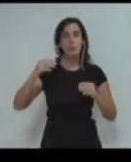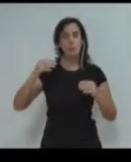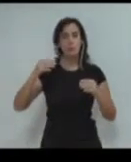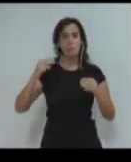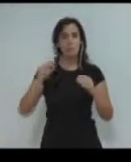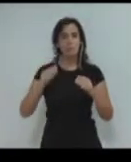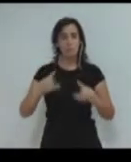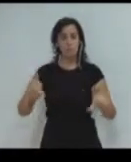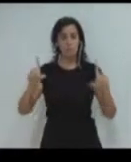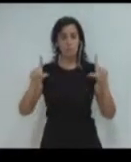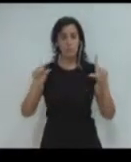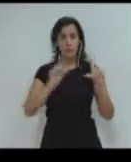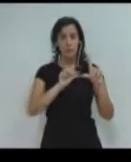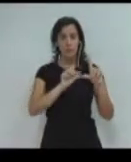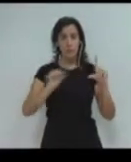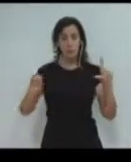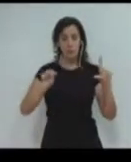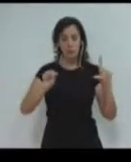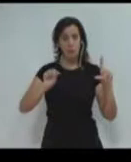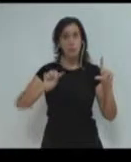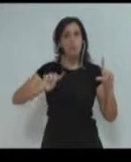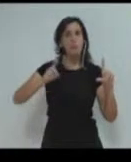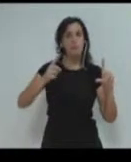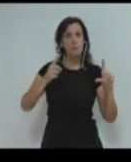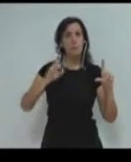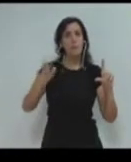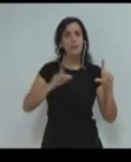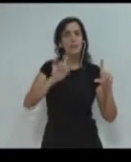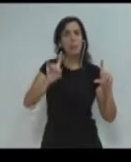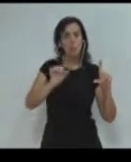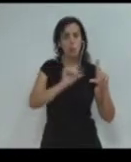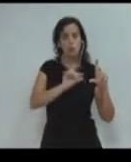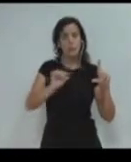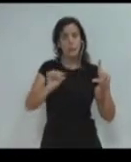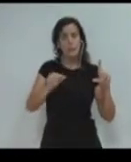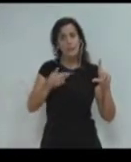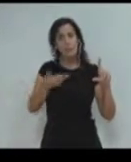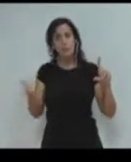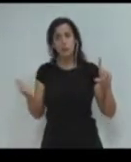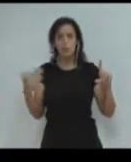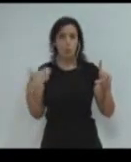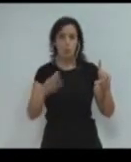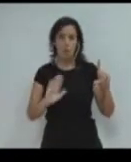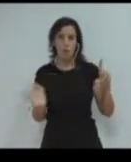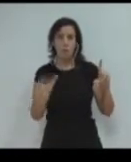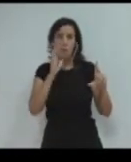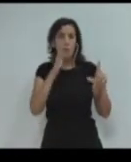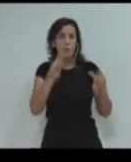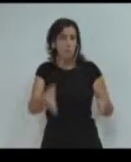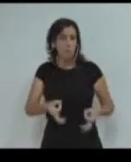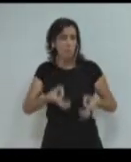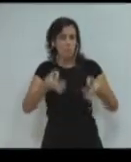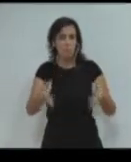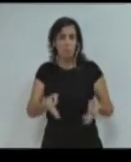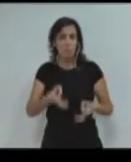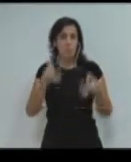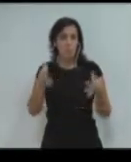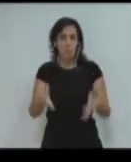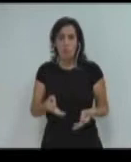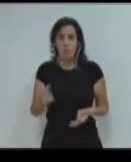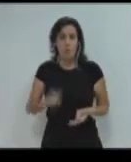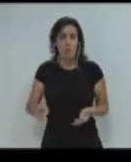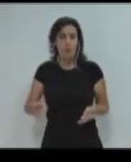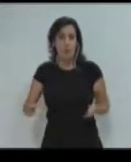usuario sepa que eso está ahí, Sí, pero porque y además que como siempre son los mismos, claro, que se